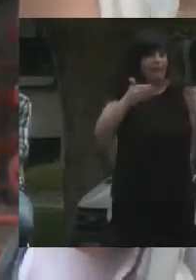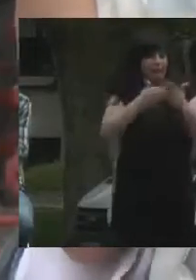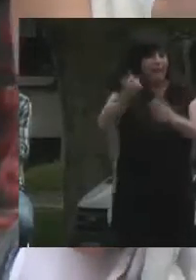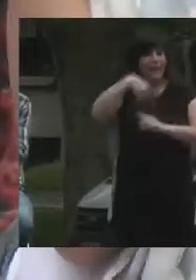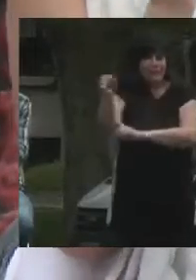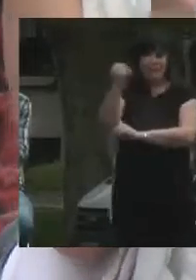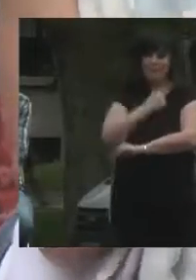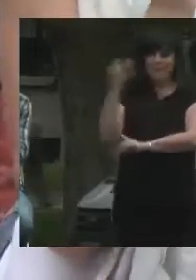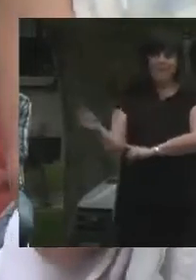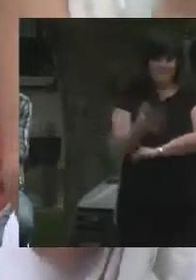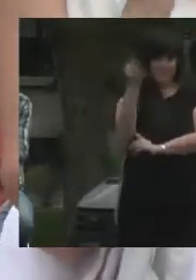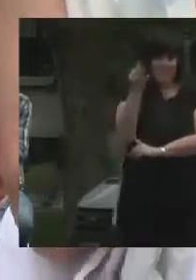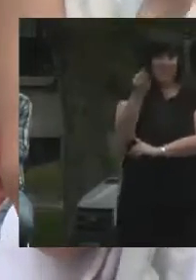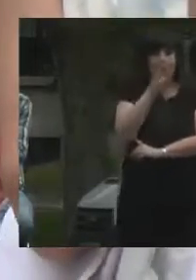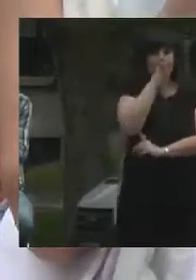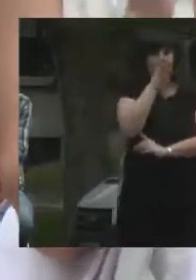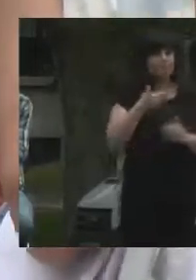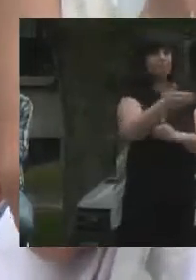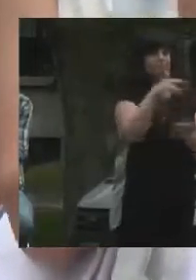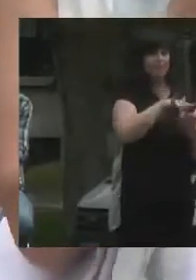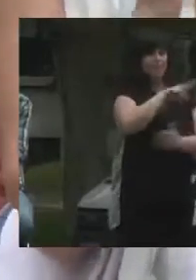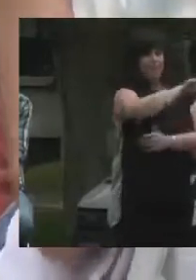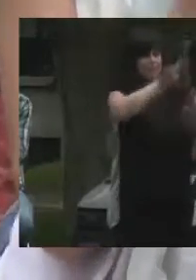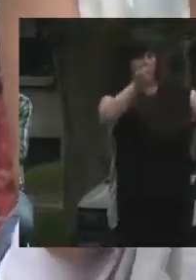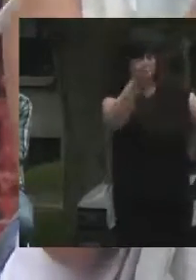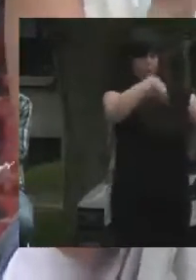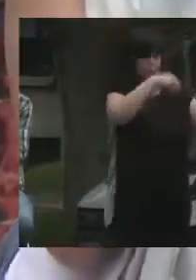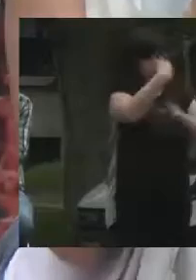nos vai a dar o voto. E imos, o día 26, imos a sair